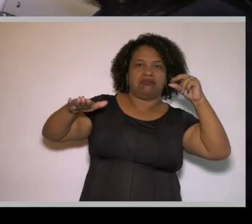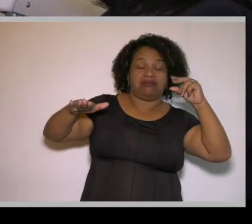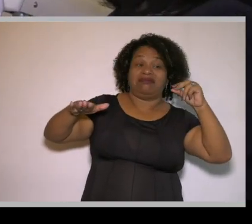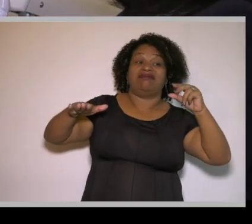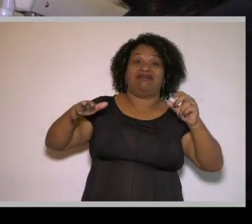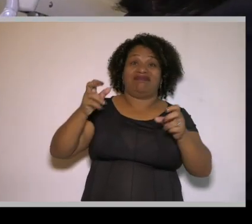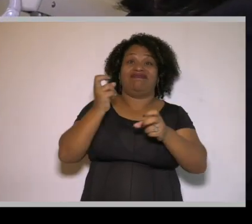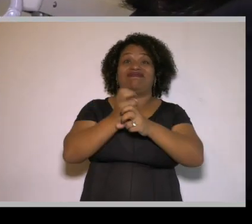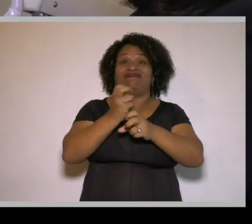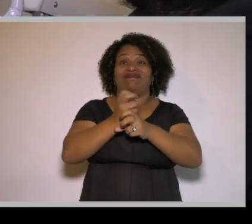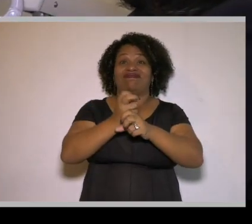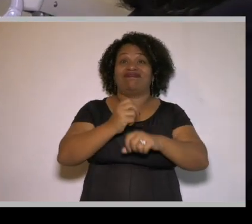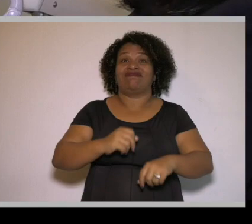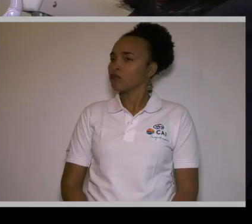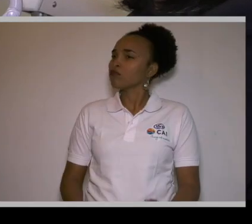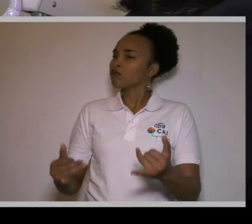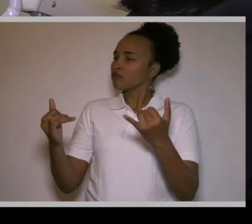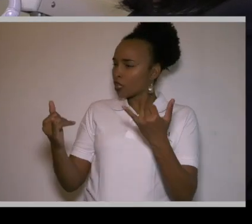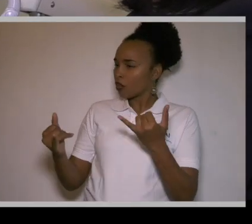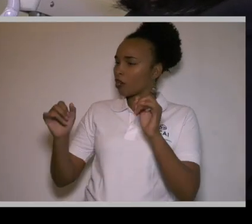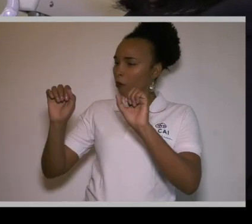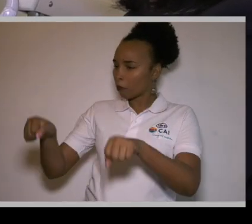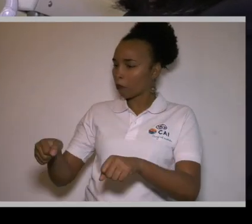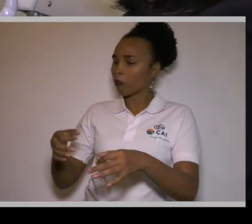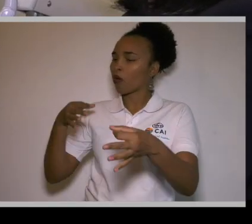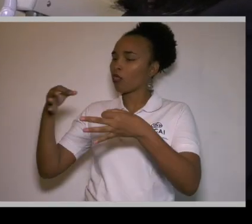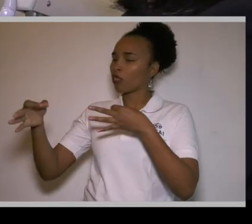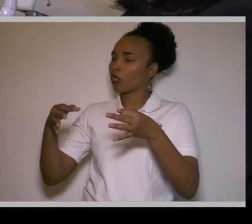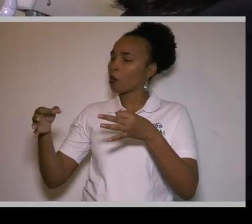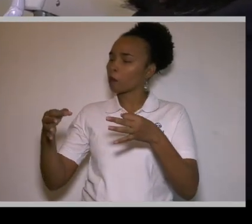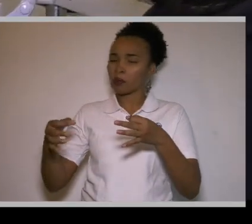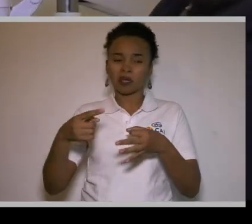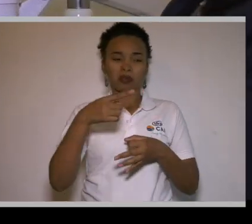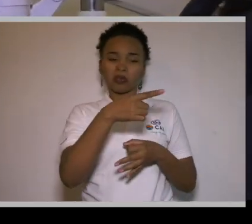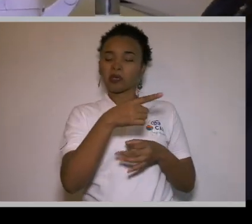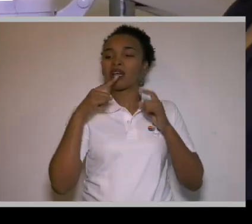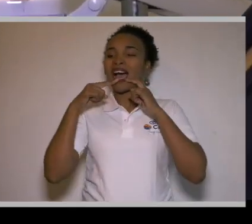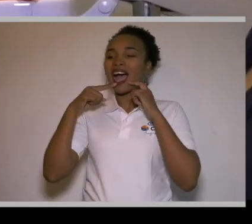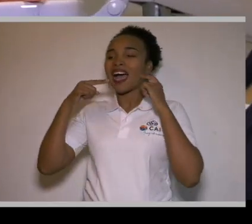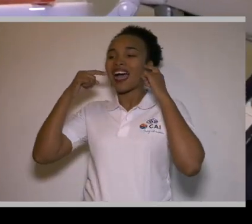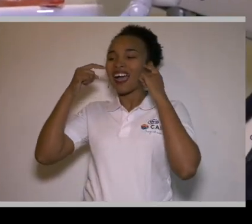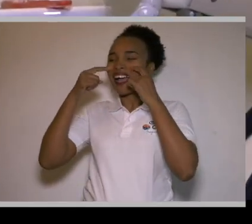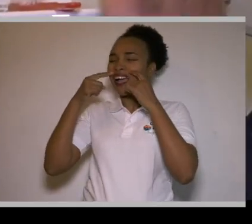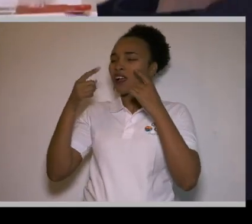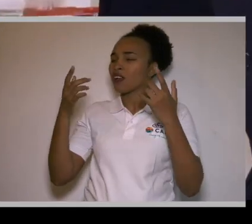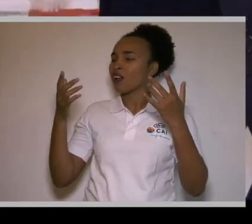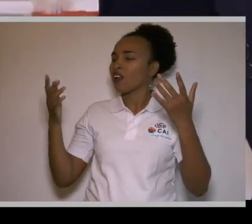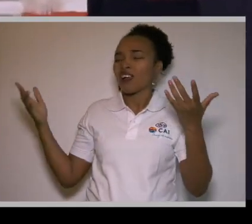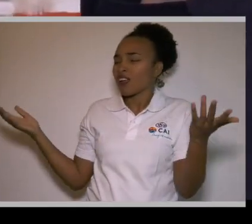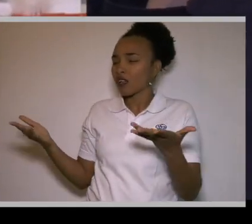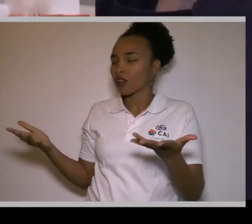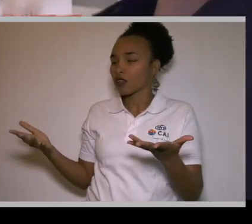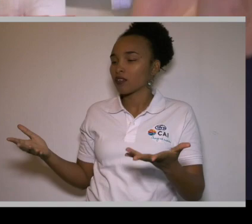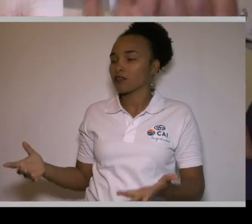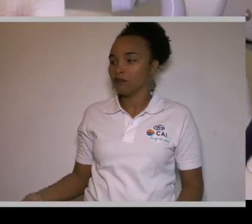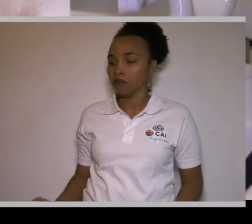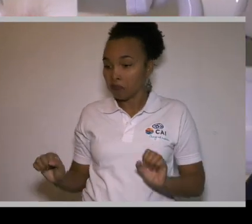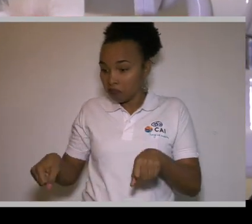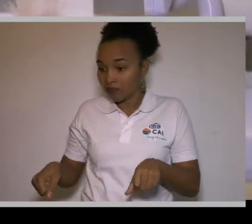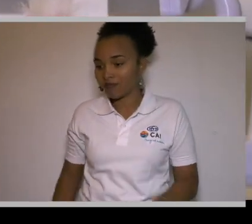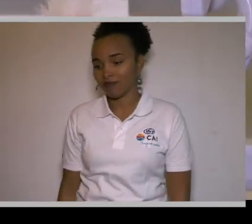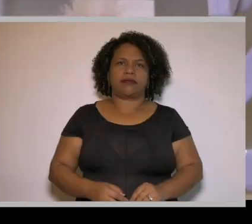hueso alveolar realmente, pero esta es la misma forma. Aquí está el mentón y aquí sería el cóndilo, aquí arribita. Donde se